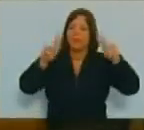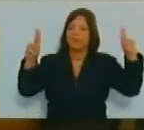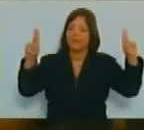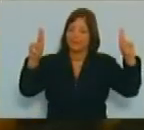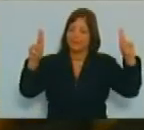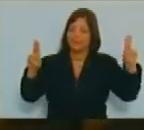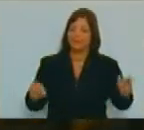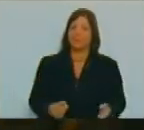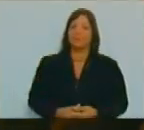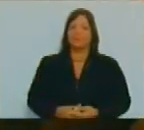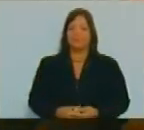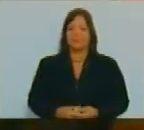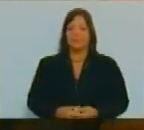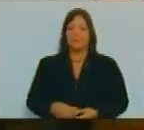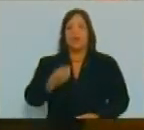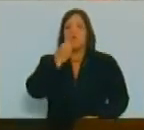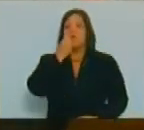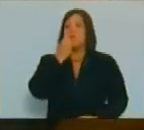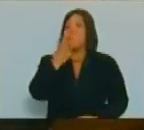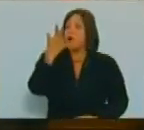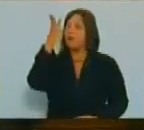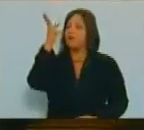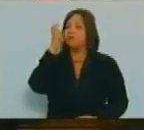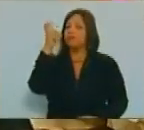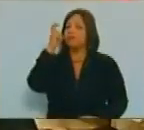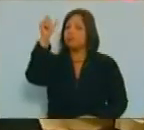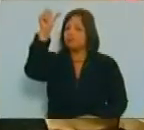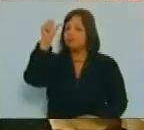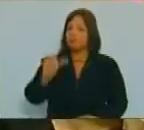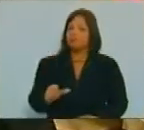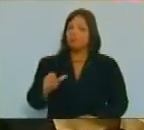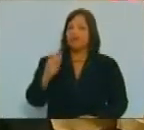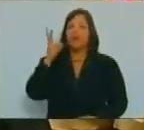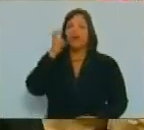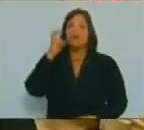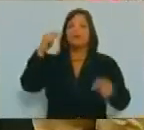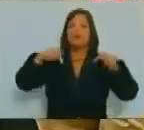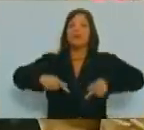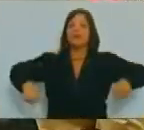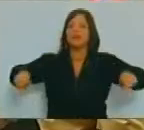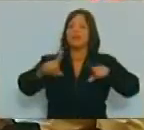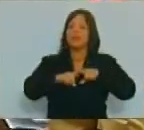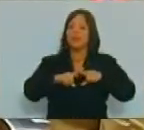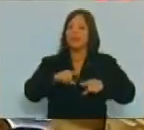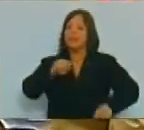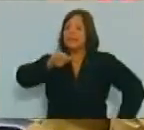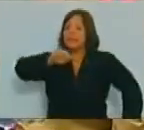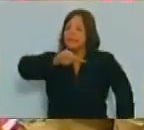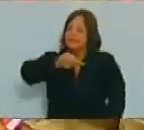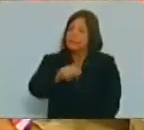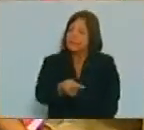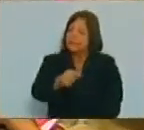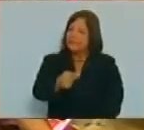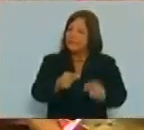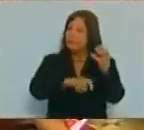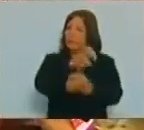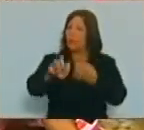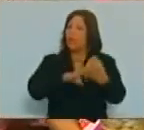paz qué bueno escucharlo aquí ministro reverón poniendo el dedo en la llaga